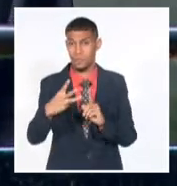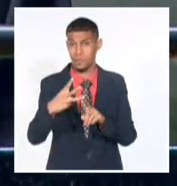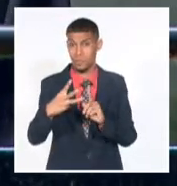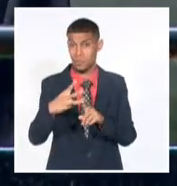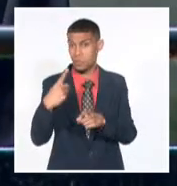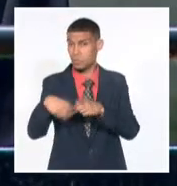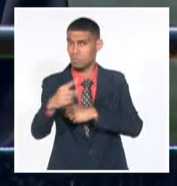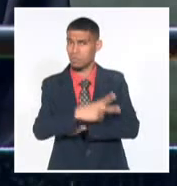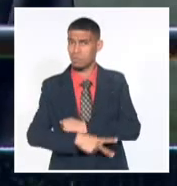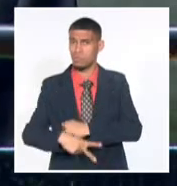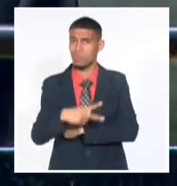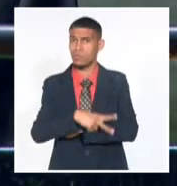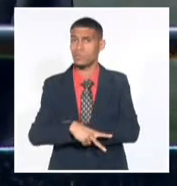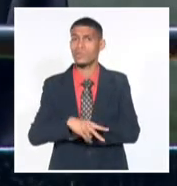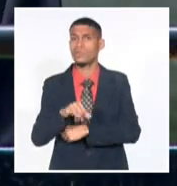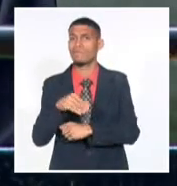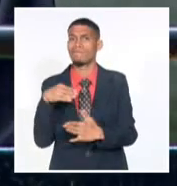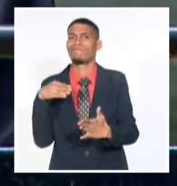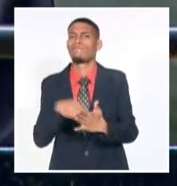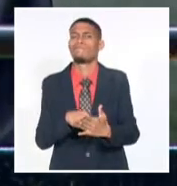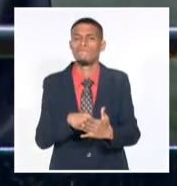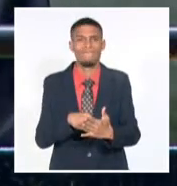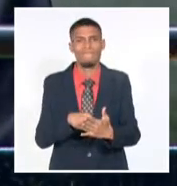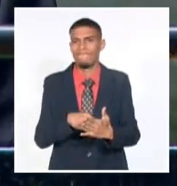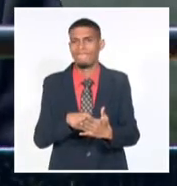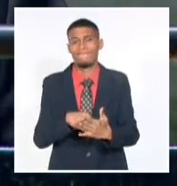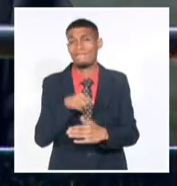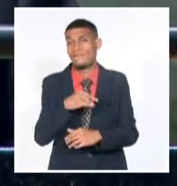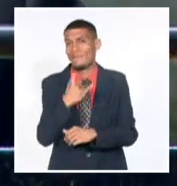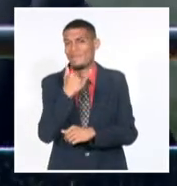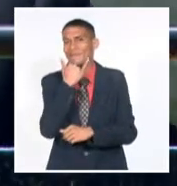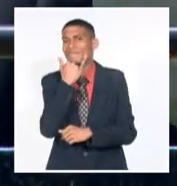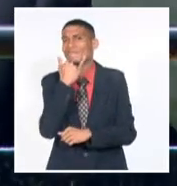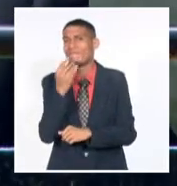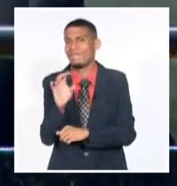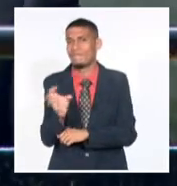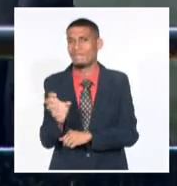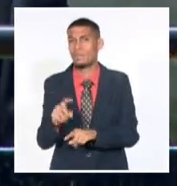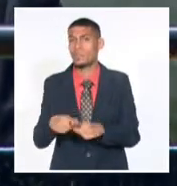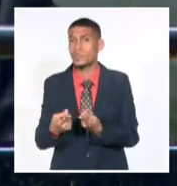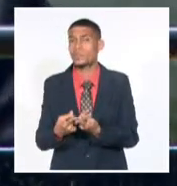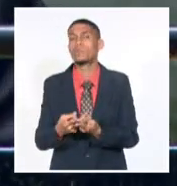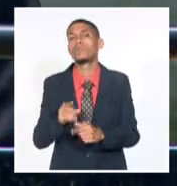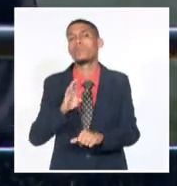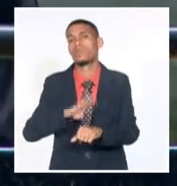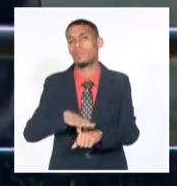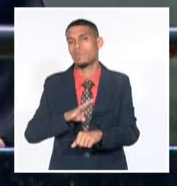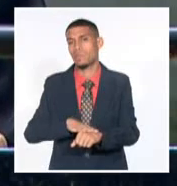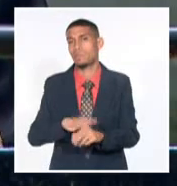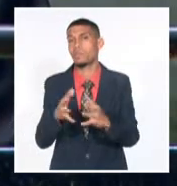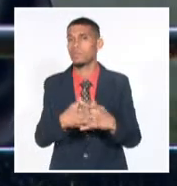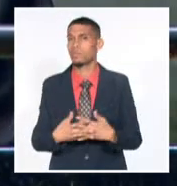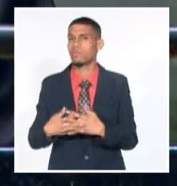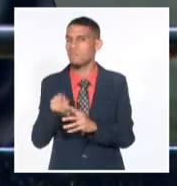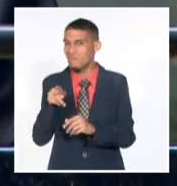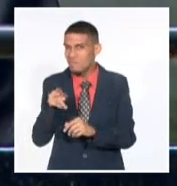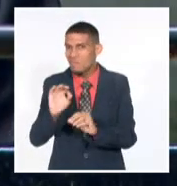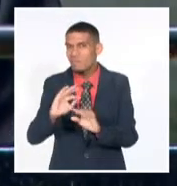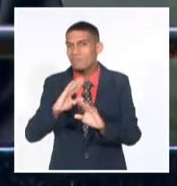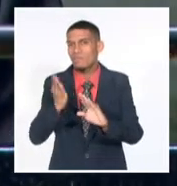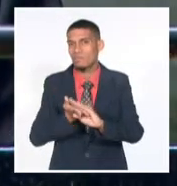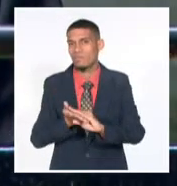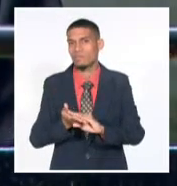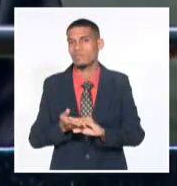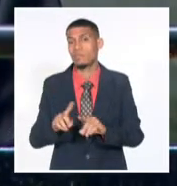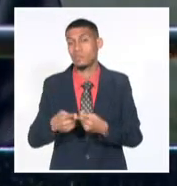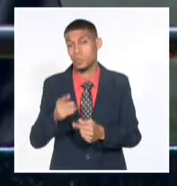países tropiezan con restricciones bancarias y sufren la discriminación resultante de los